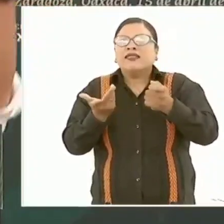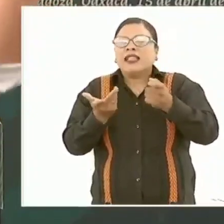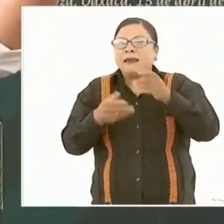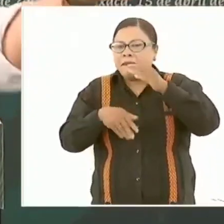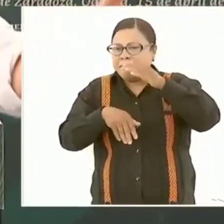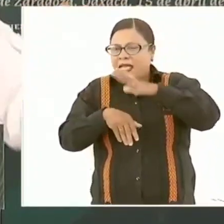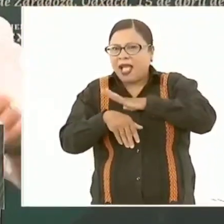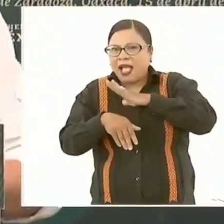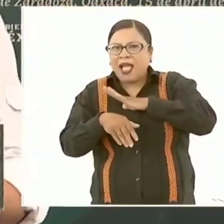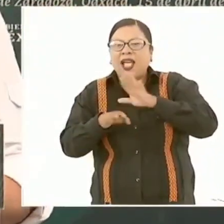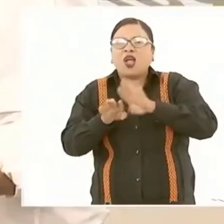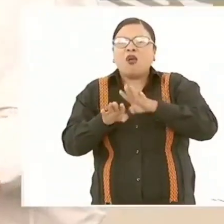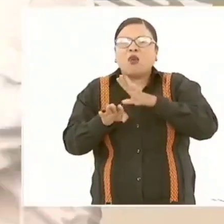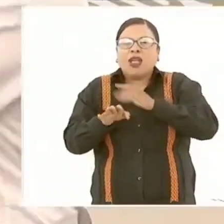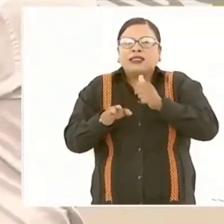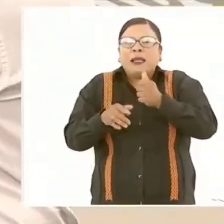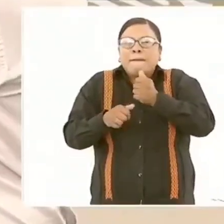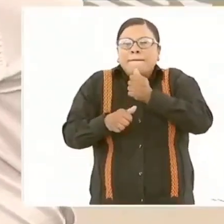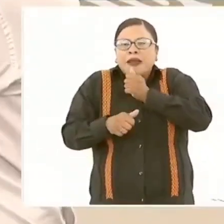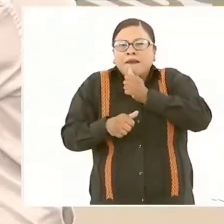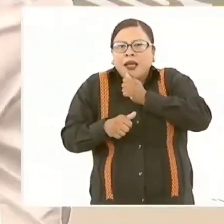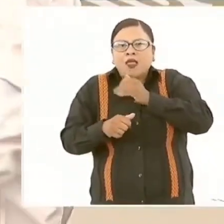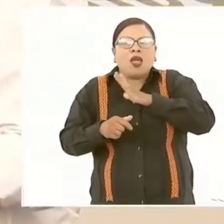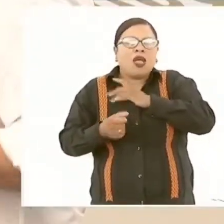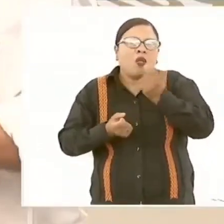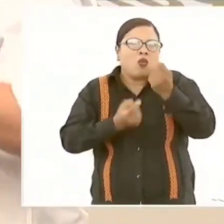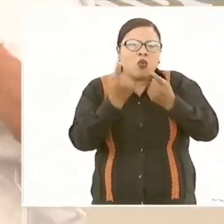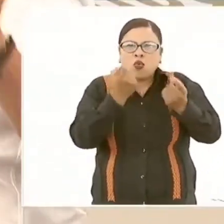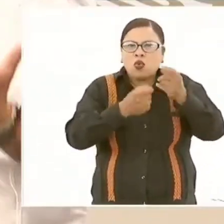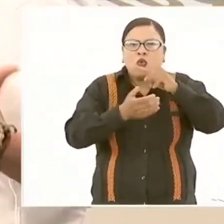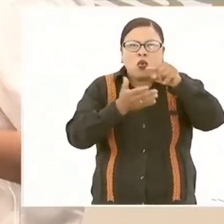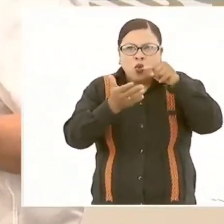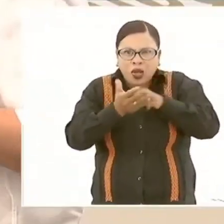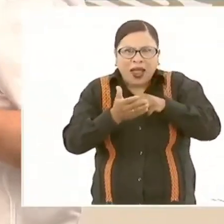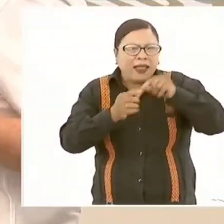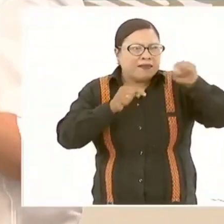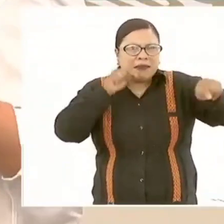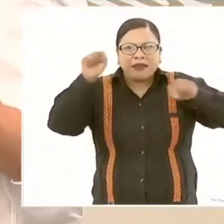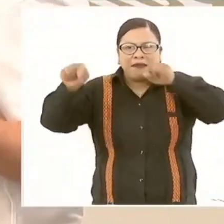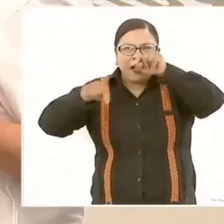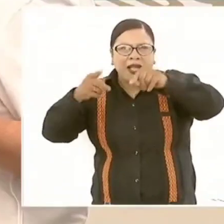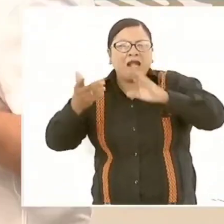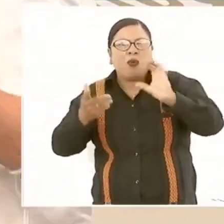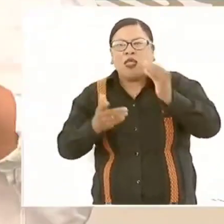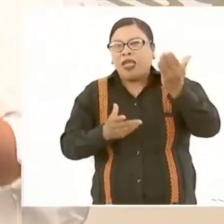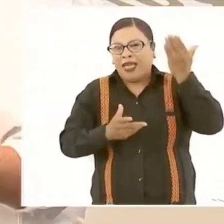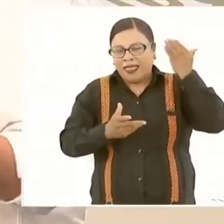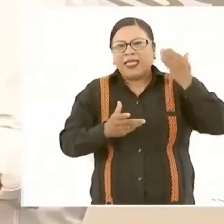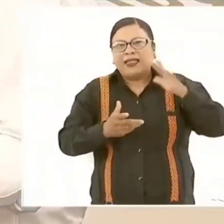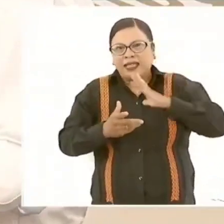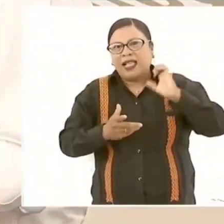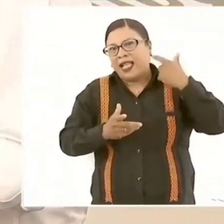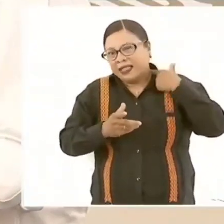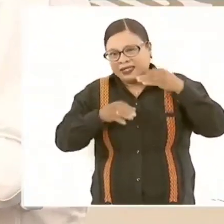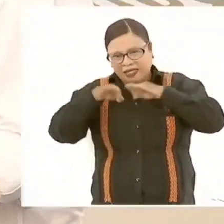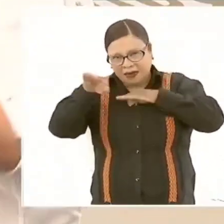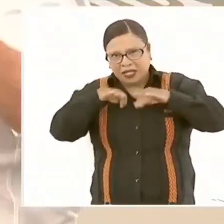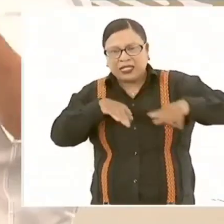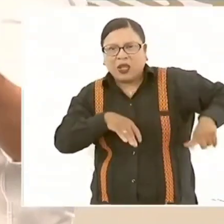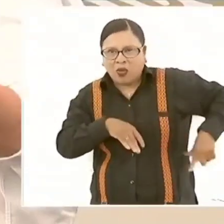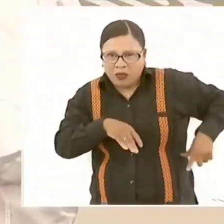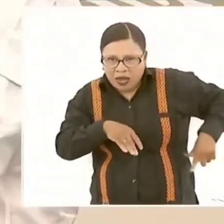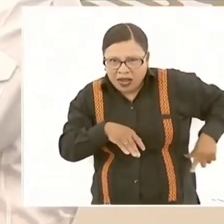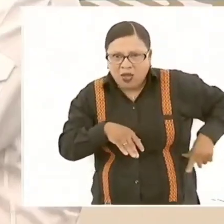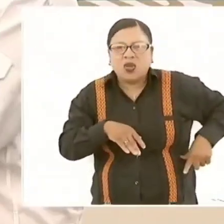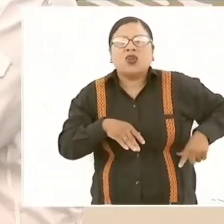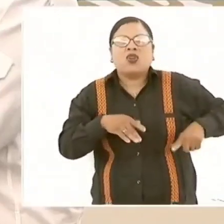tendiendo a la privatización. Áreas completas que tradicionalmente habían hecho trabajadores del gobierno de México